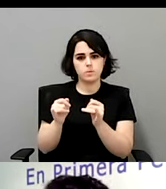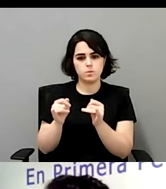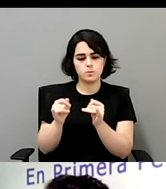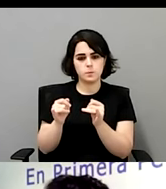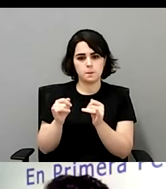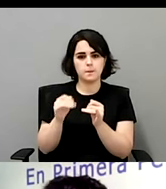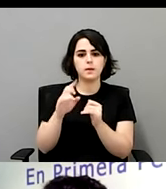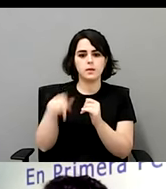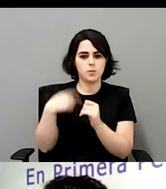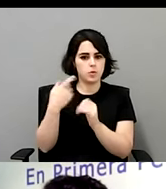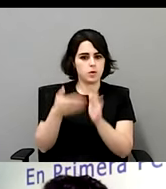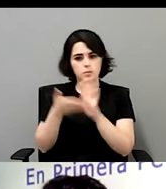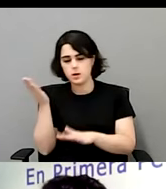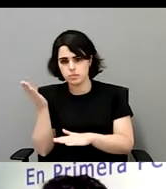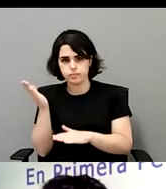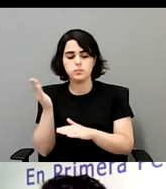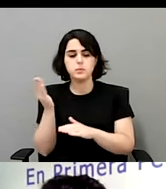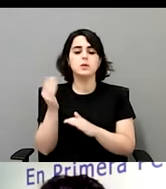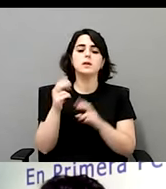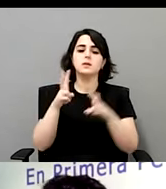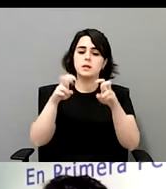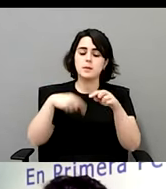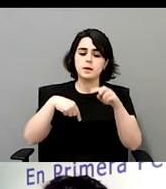vaya, ¿no? El tema del transporte,